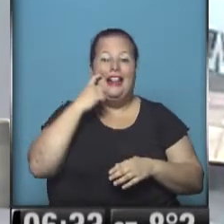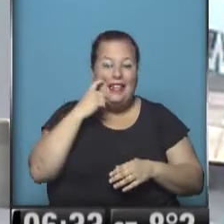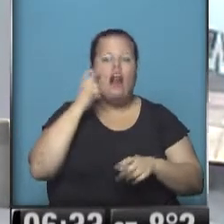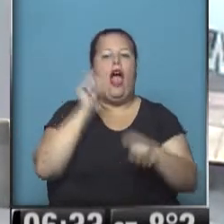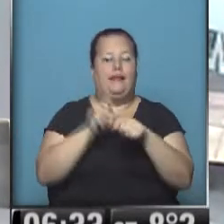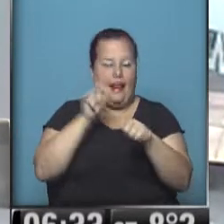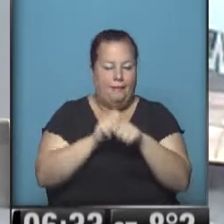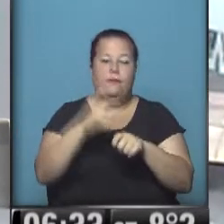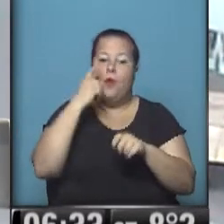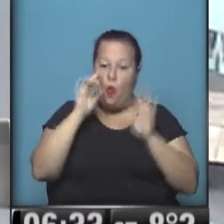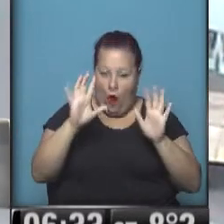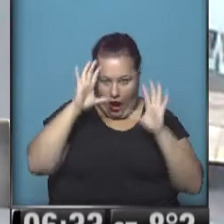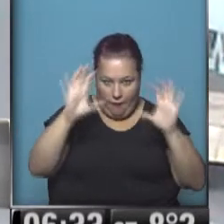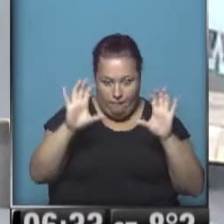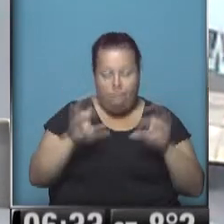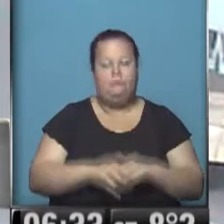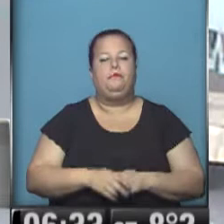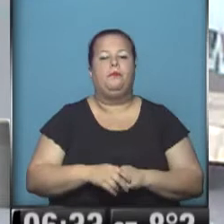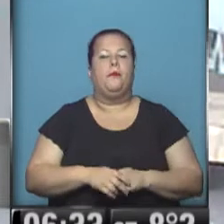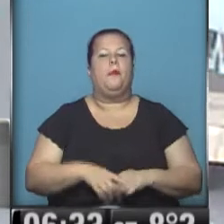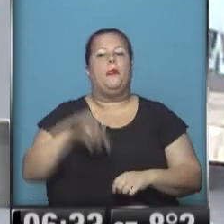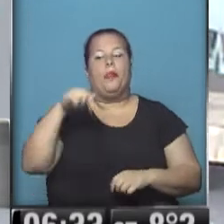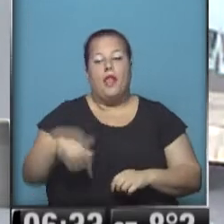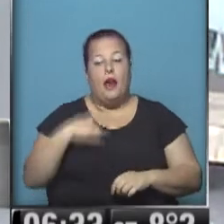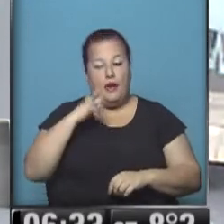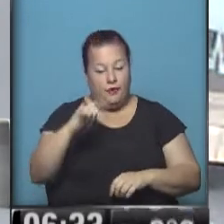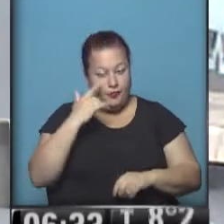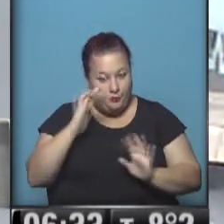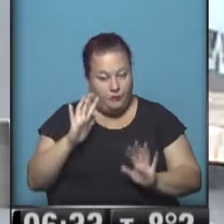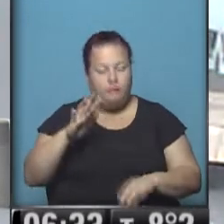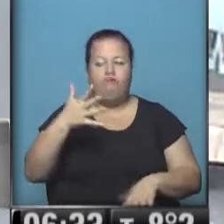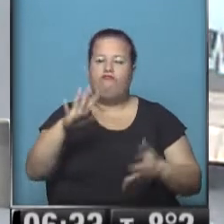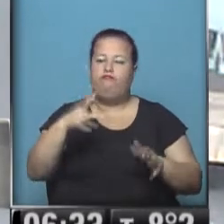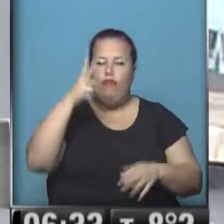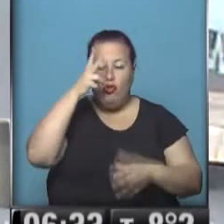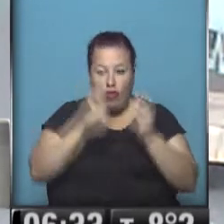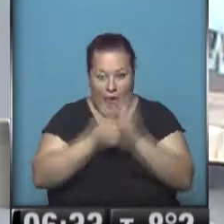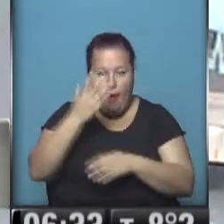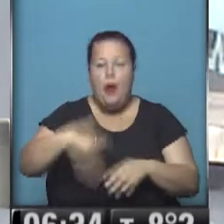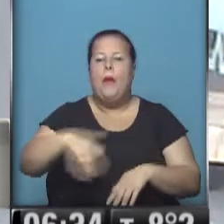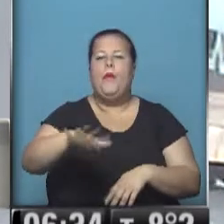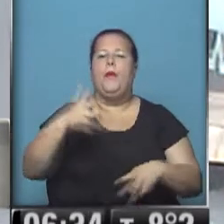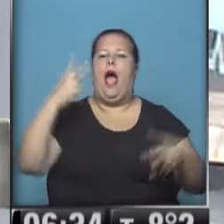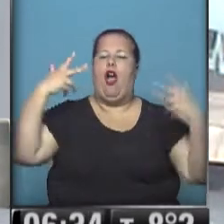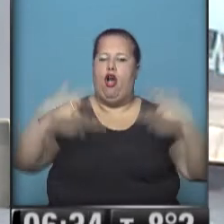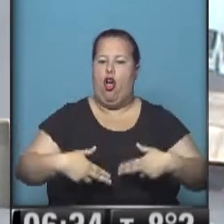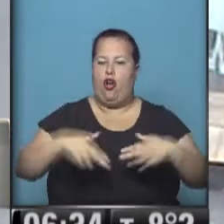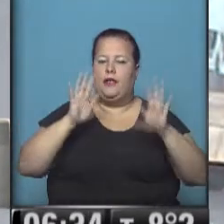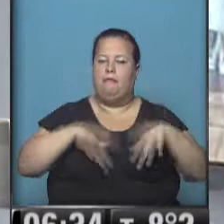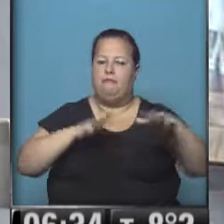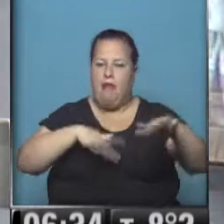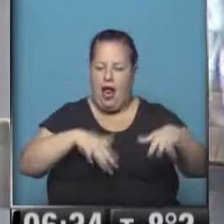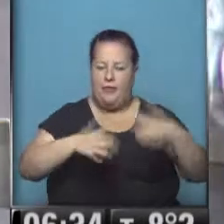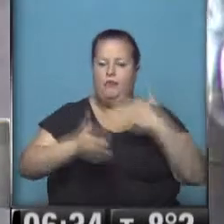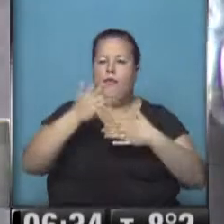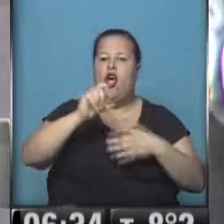obras a miles tengan en cuenta en qué datos vamos a anticipar que a partir de las 8 está previsto un corte por manifestantes es